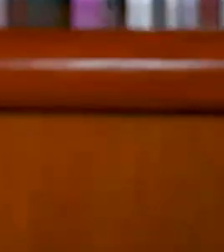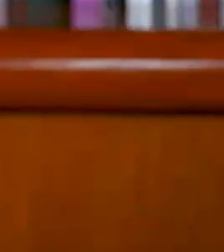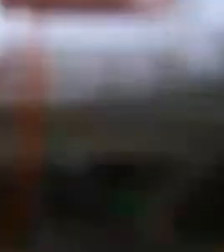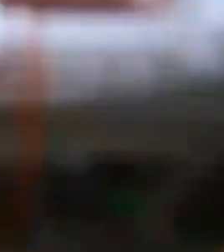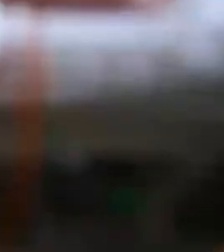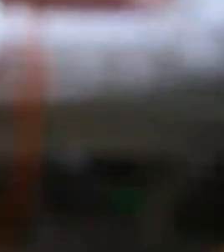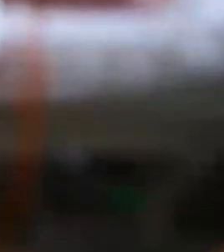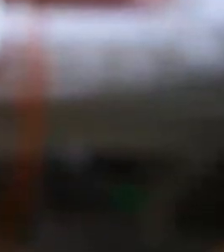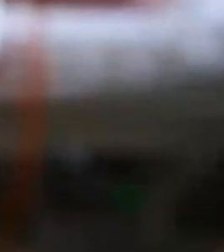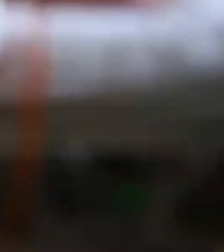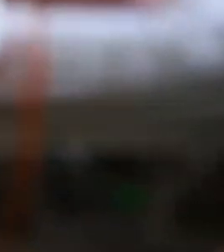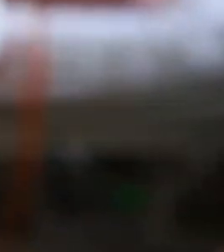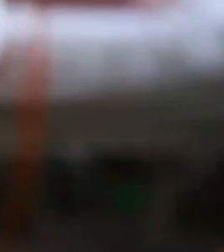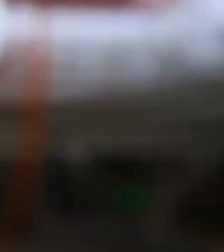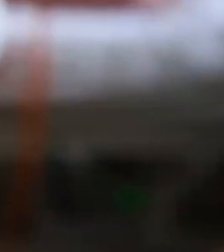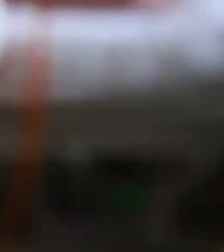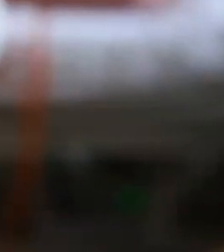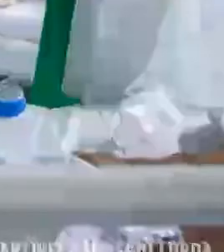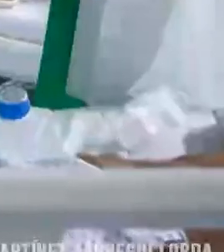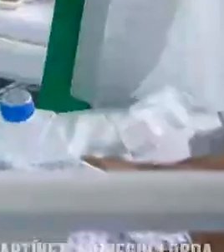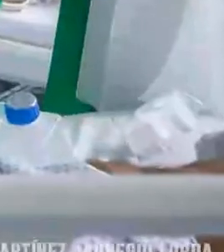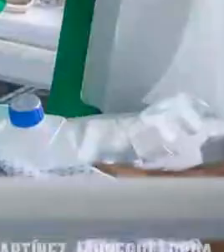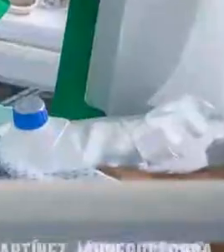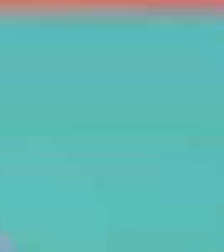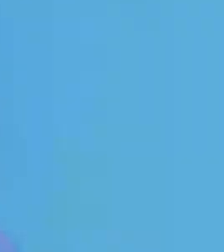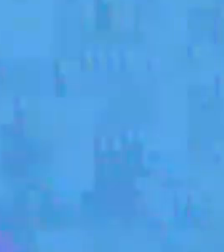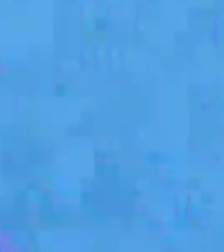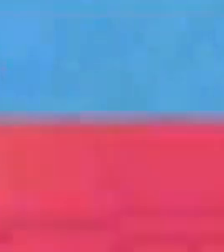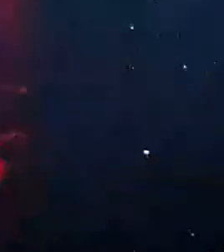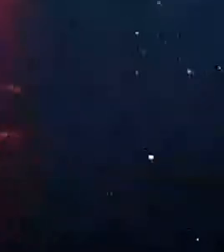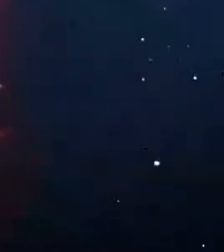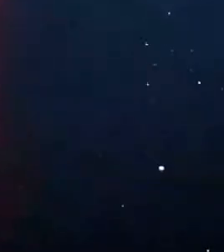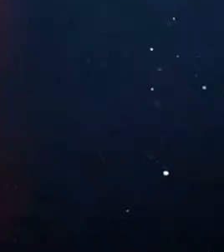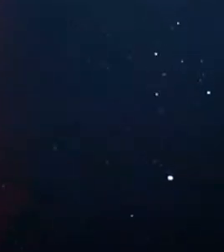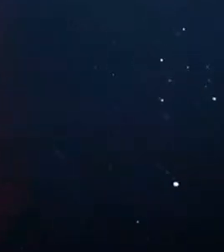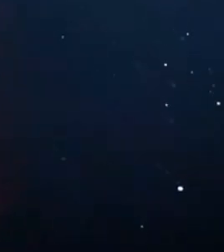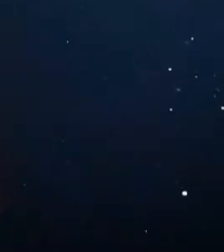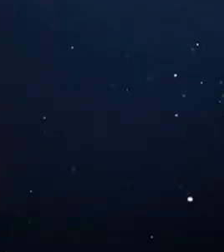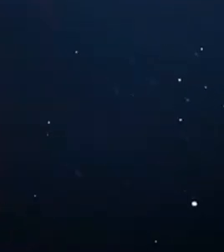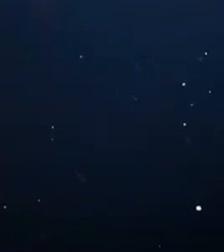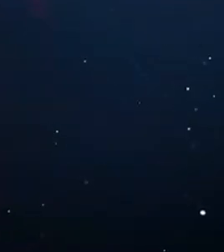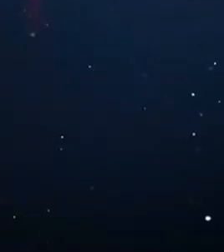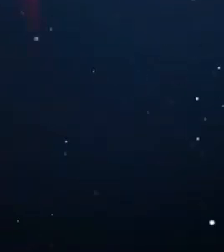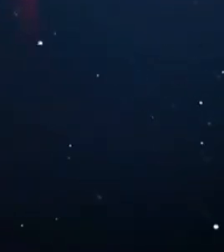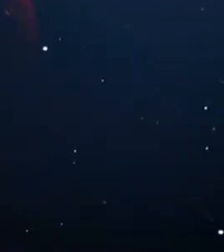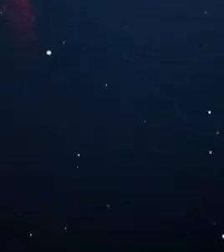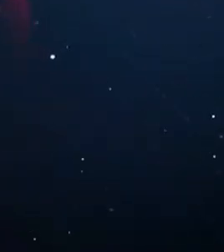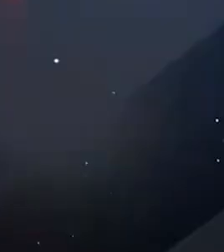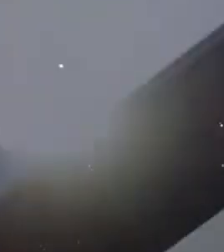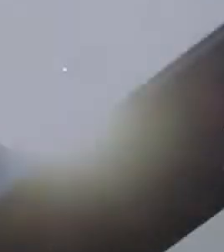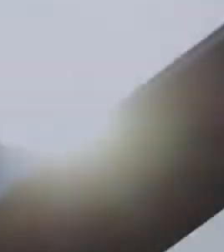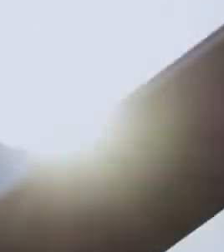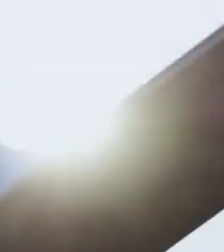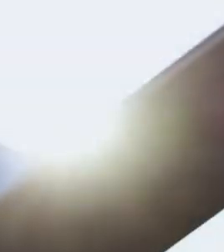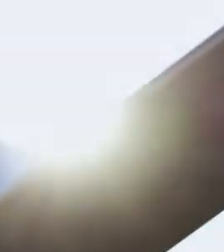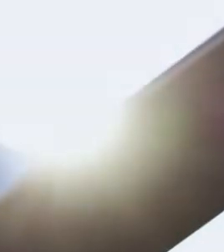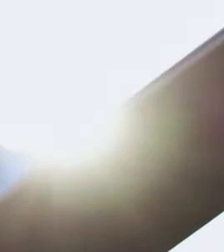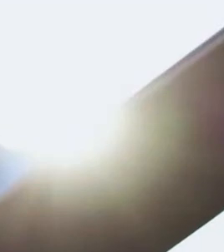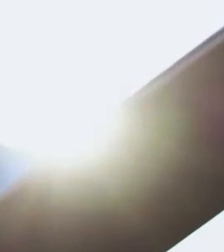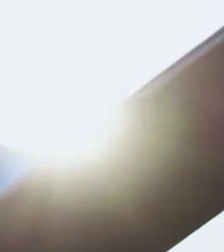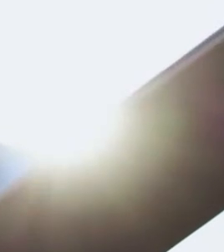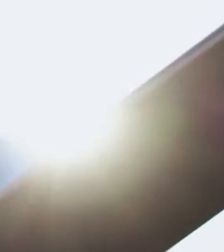Jóvenes que se encargan de tomar decisiones para marcar una clara diferencia. El comportamiento durante pandemia no puede